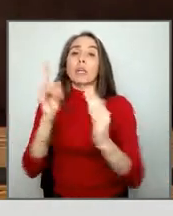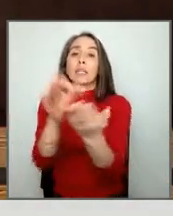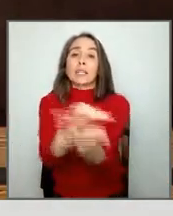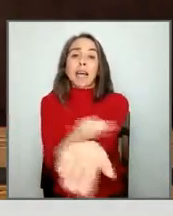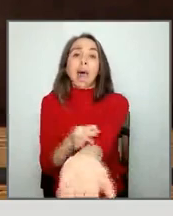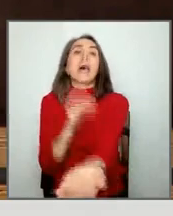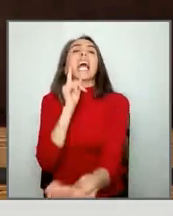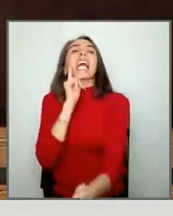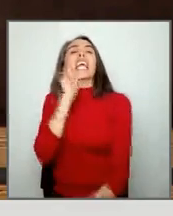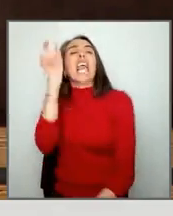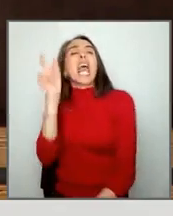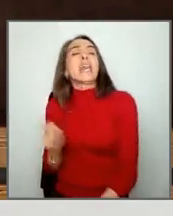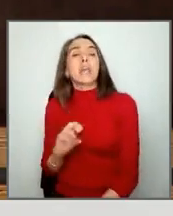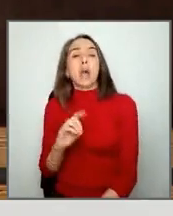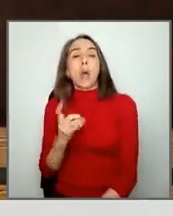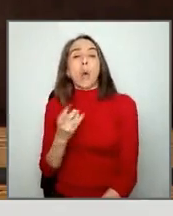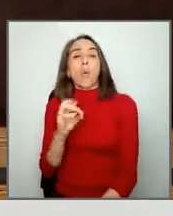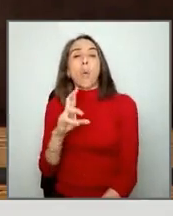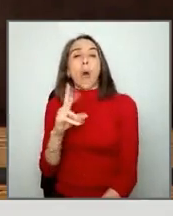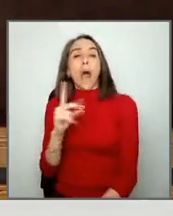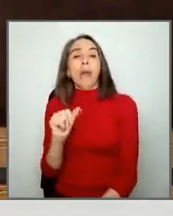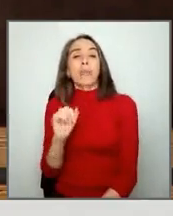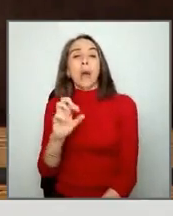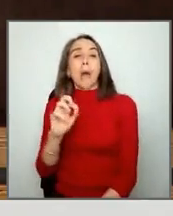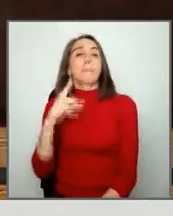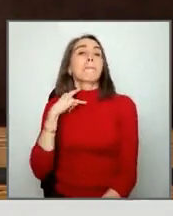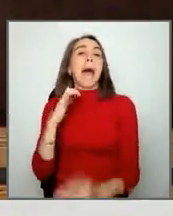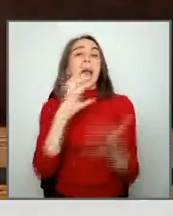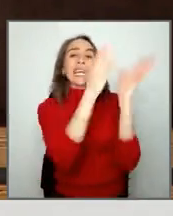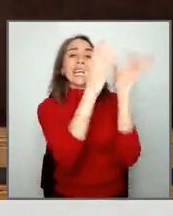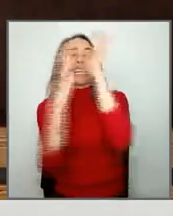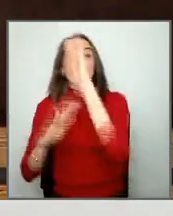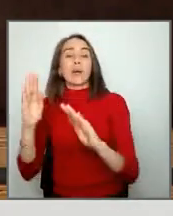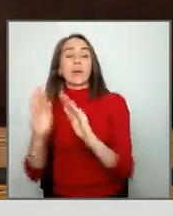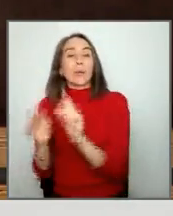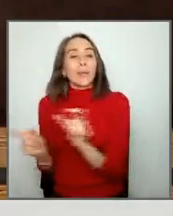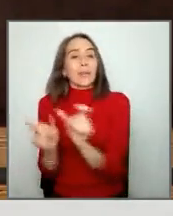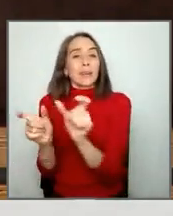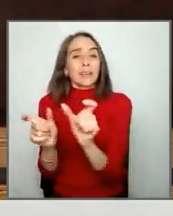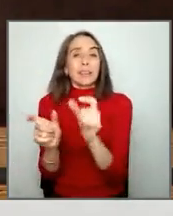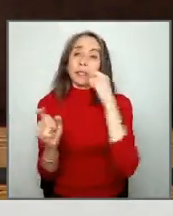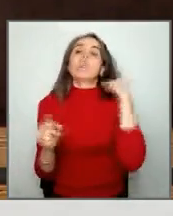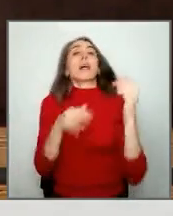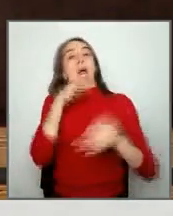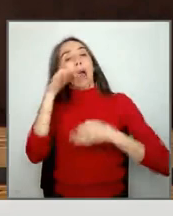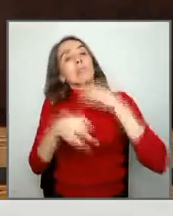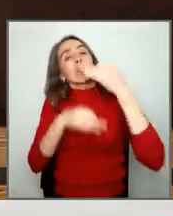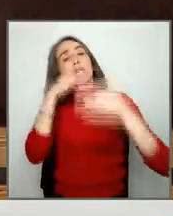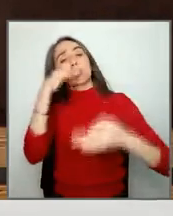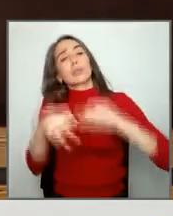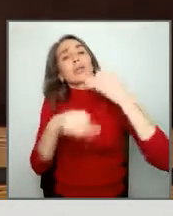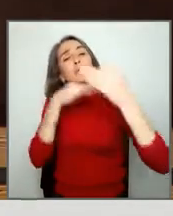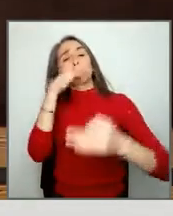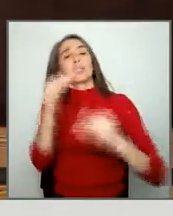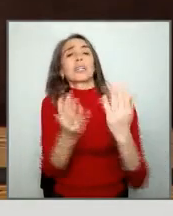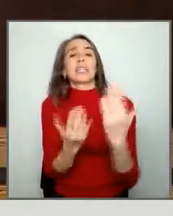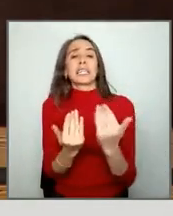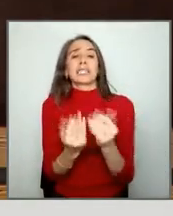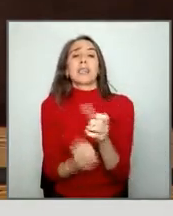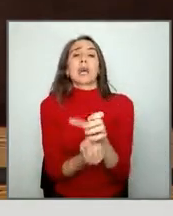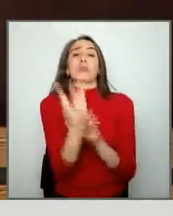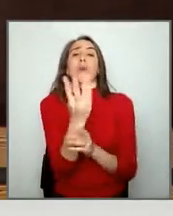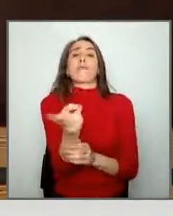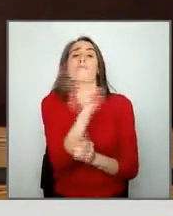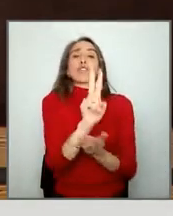quienes han manifestado públicamente en distintas instancias la necesidad de contar con este servicio 100%